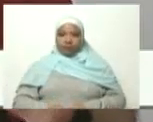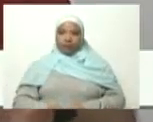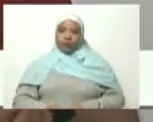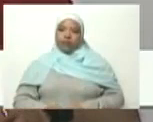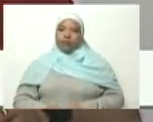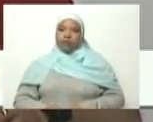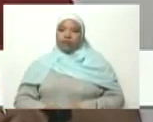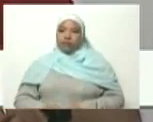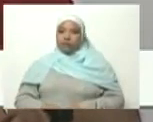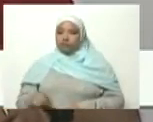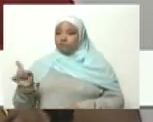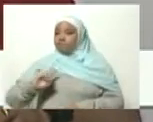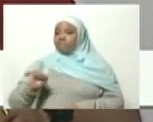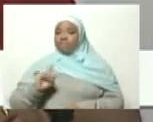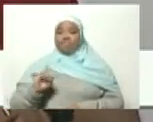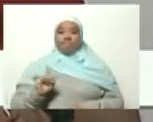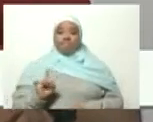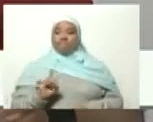¿Le van a perdonar eso?